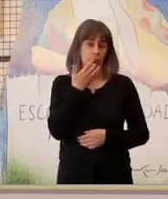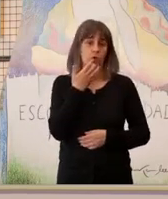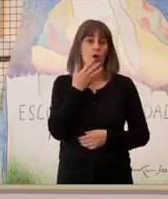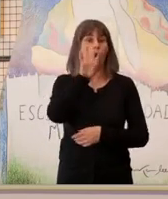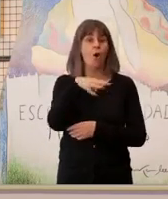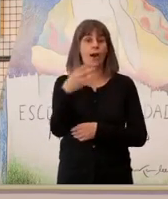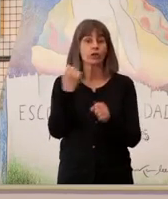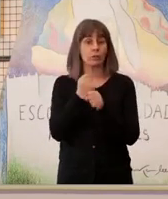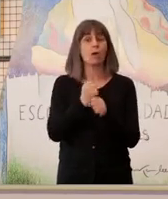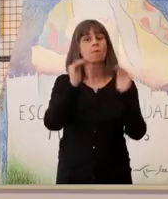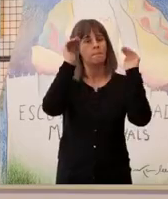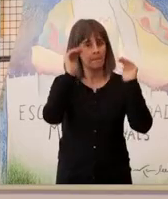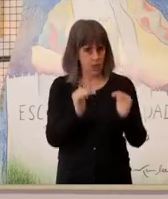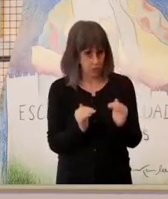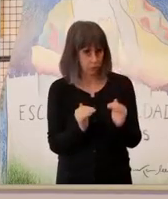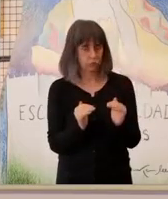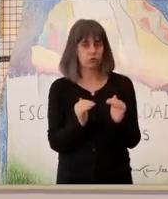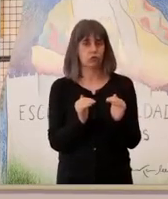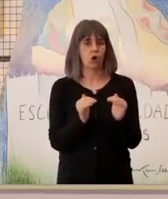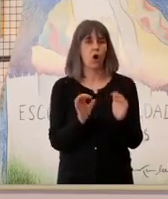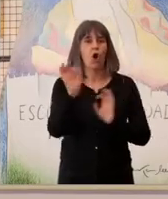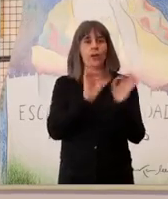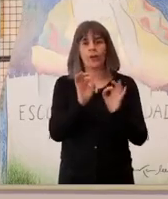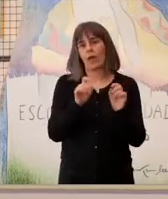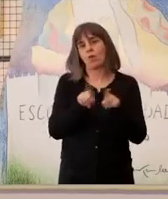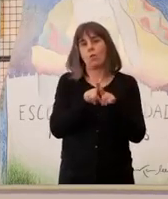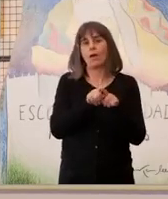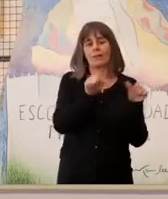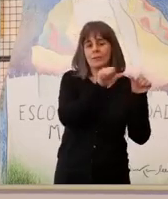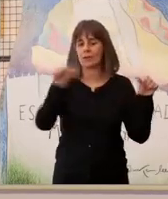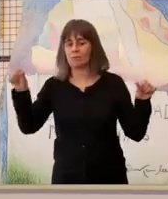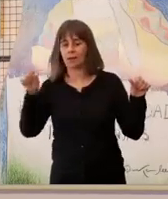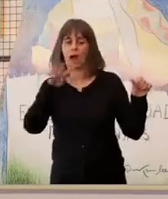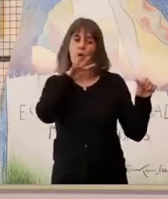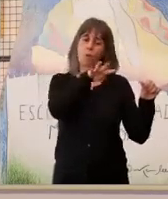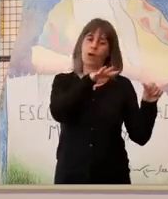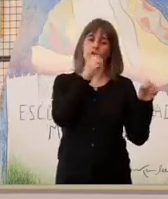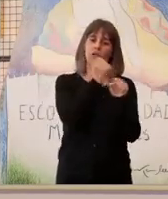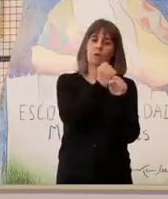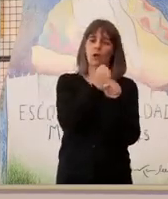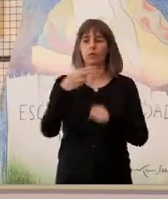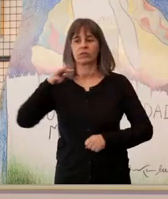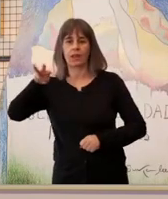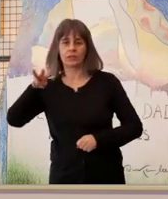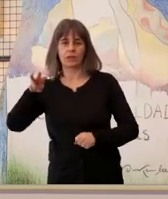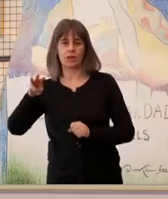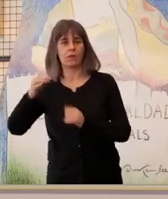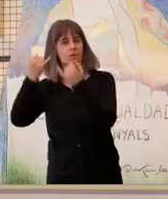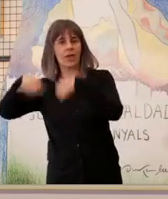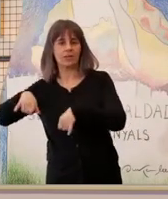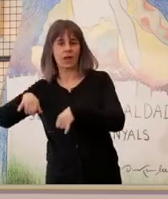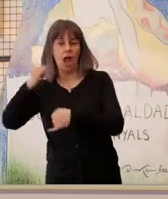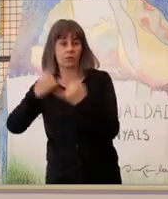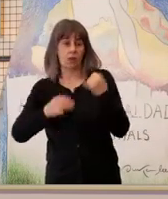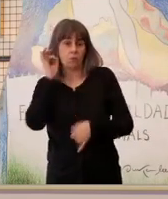trabajo y se organiza como tres días de fiesta y cuatro días de trabajo para las mujeres no hemos avanzado nada